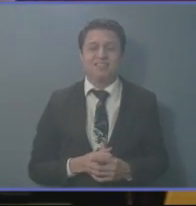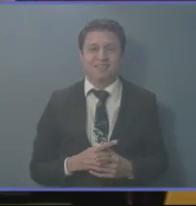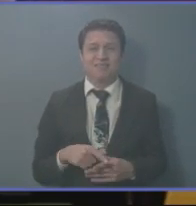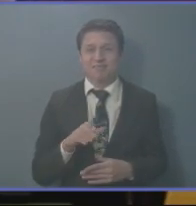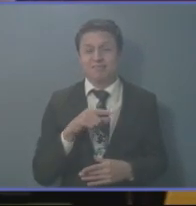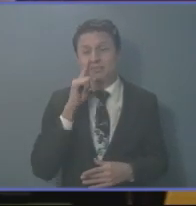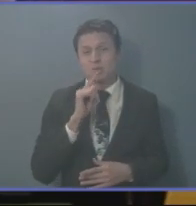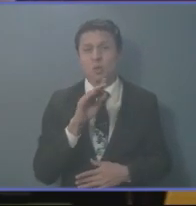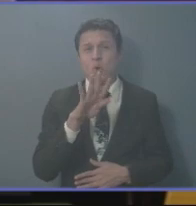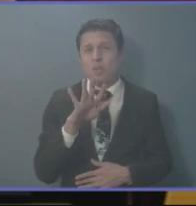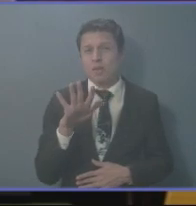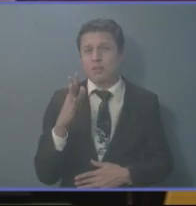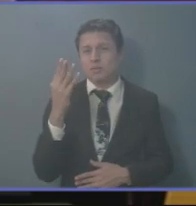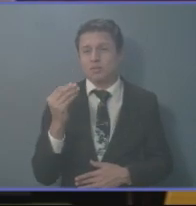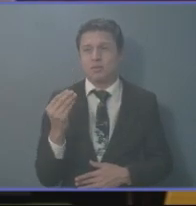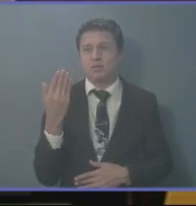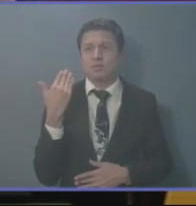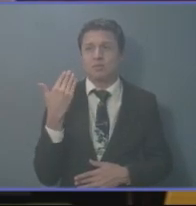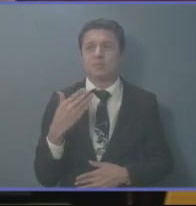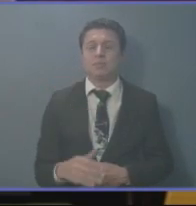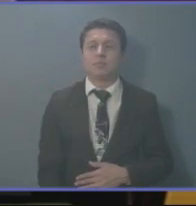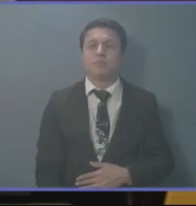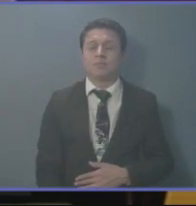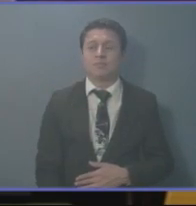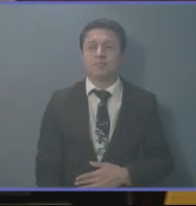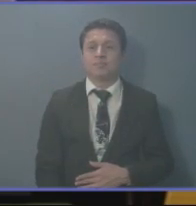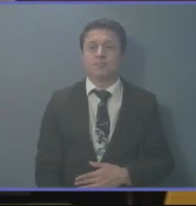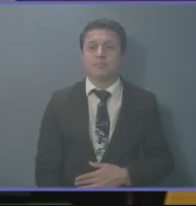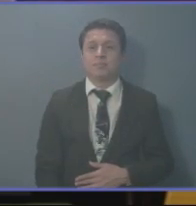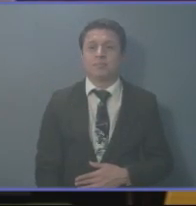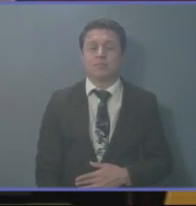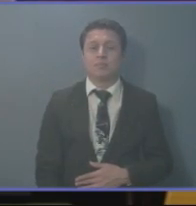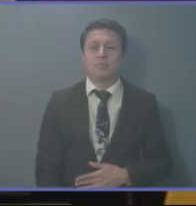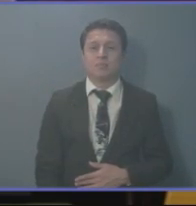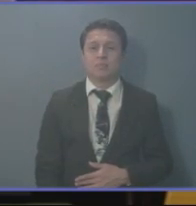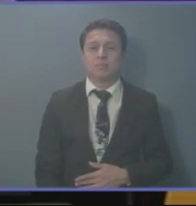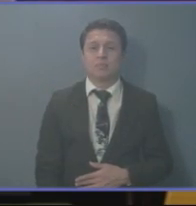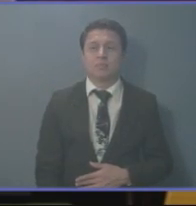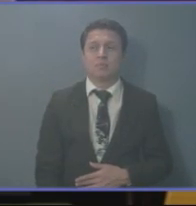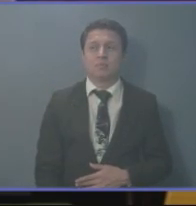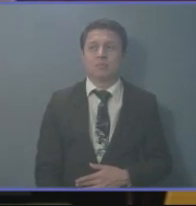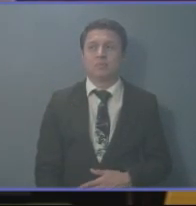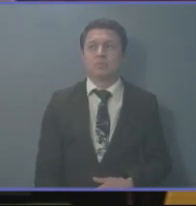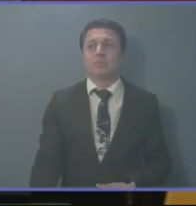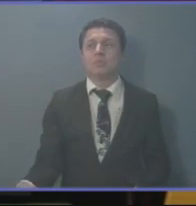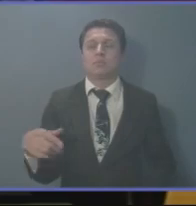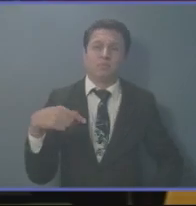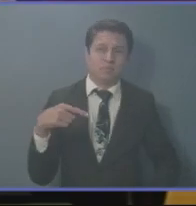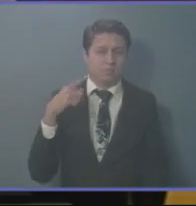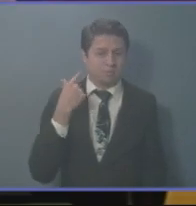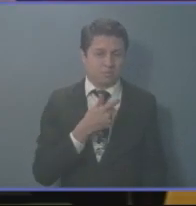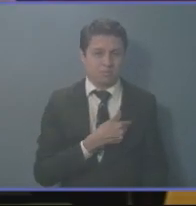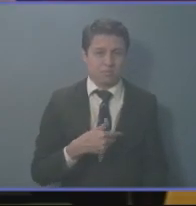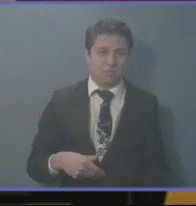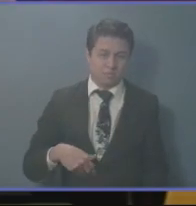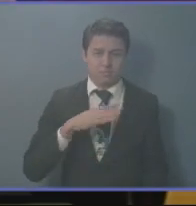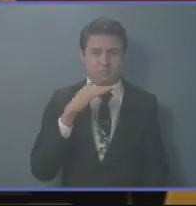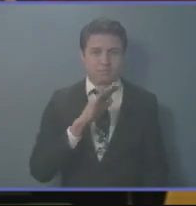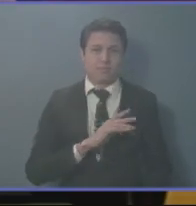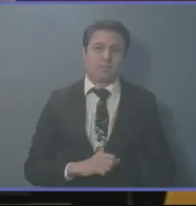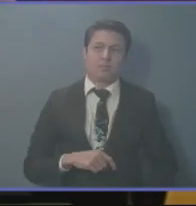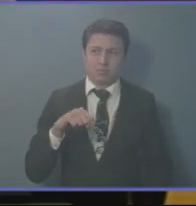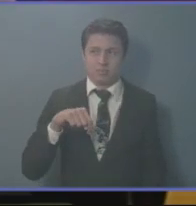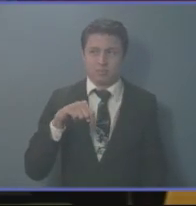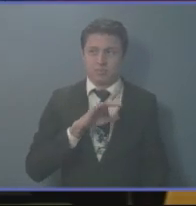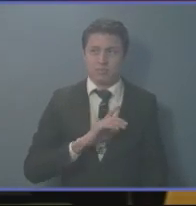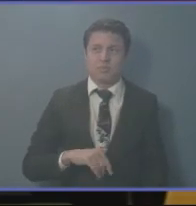Hace 45 días, en una cadena nacional, cuando el presidente de la República estaba en el